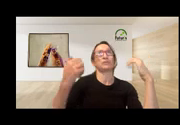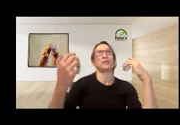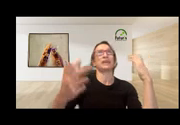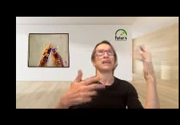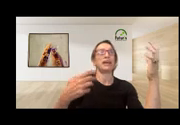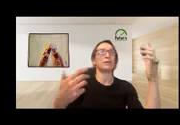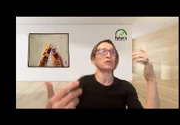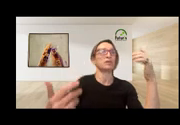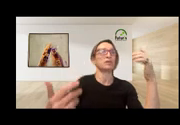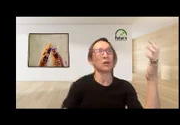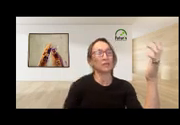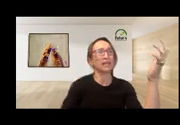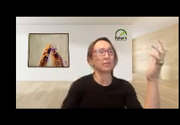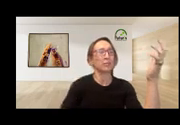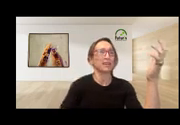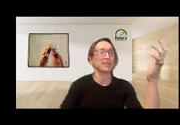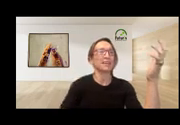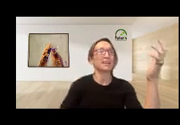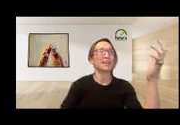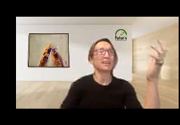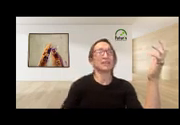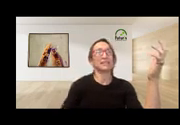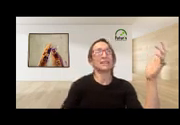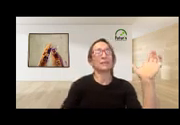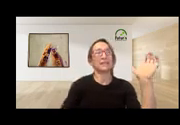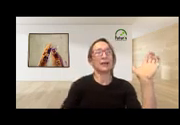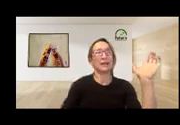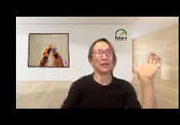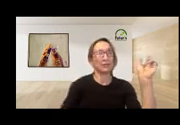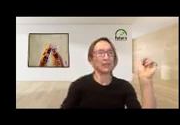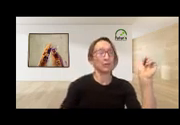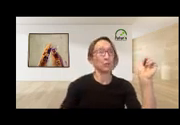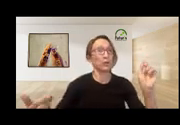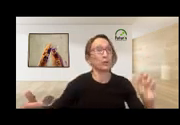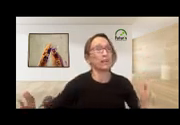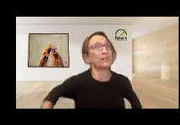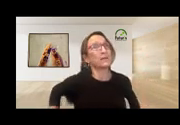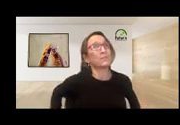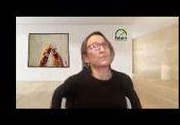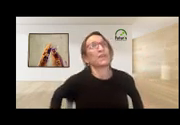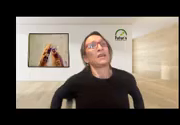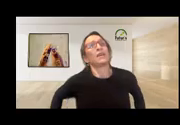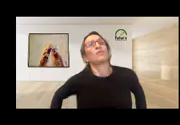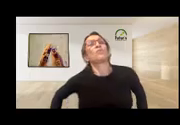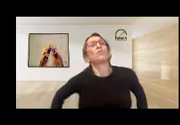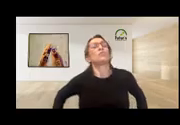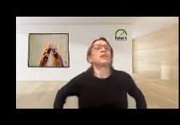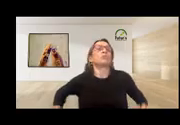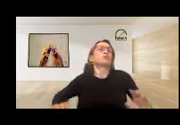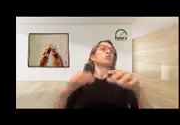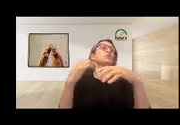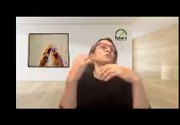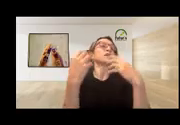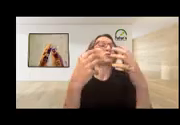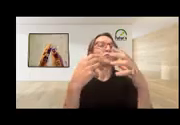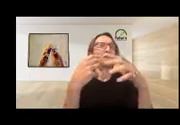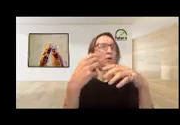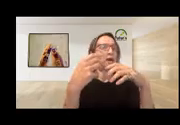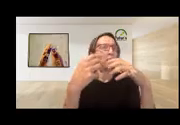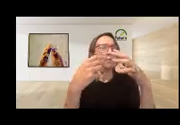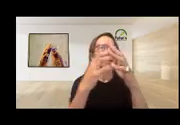a veces inclusive quedan árboles tumbados cerca porque se les pasaba la mano, digamos, pero era digamos